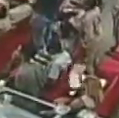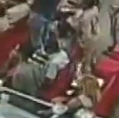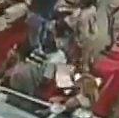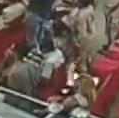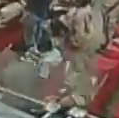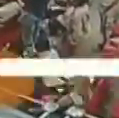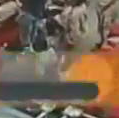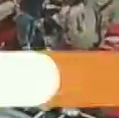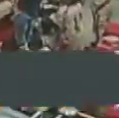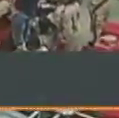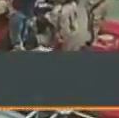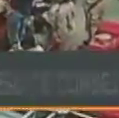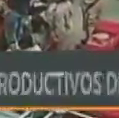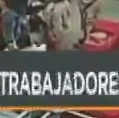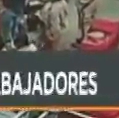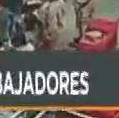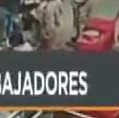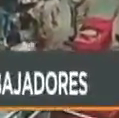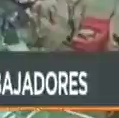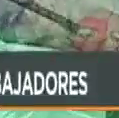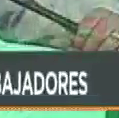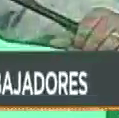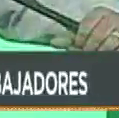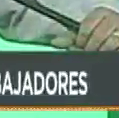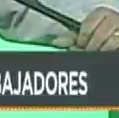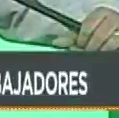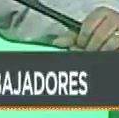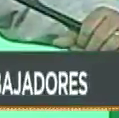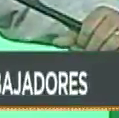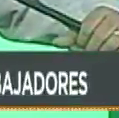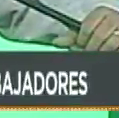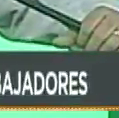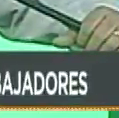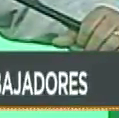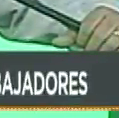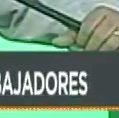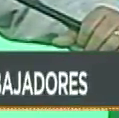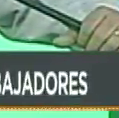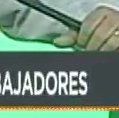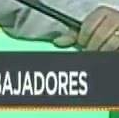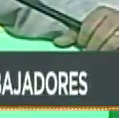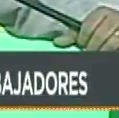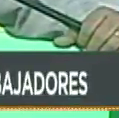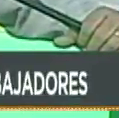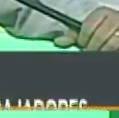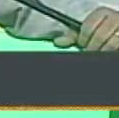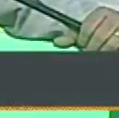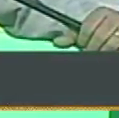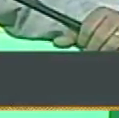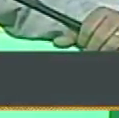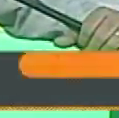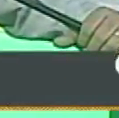Póngale el micrófono. Buenas tardes, queridos camaradas, hermanos y hermanas de los CPT.